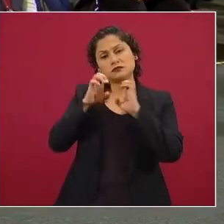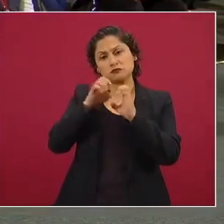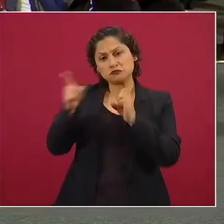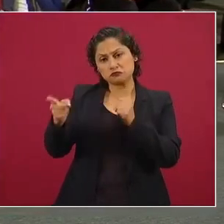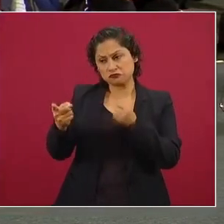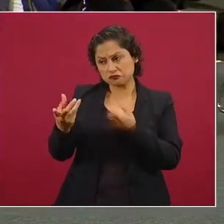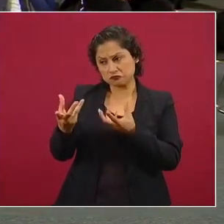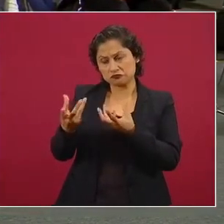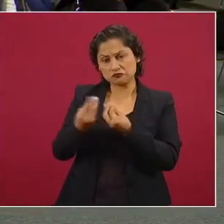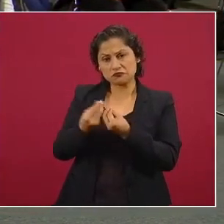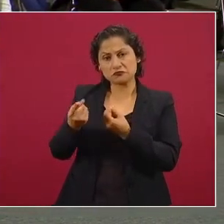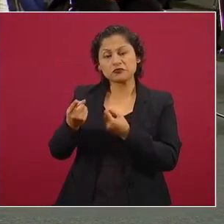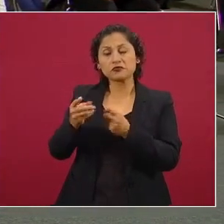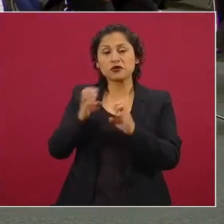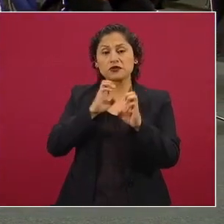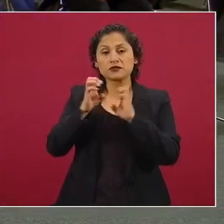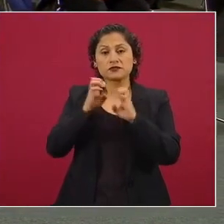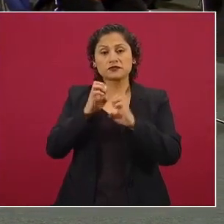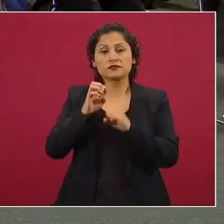pero grabada.